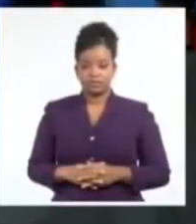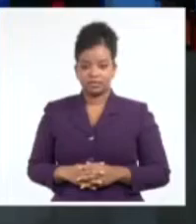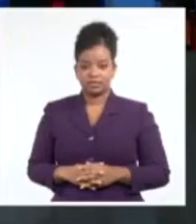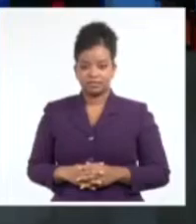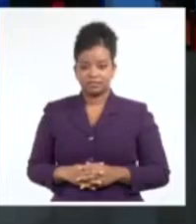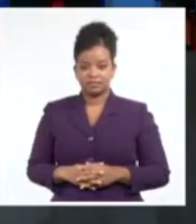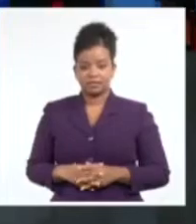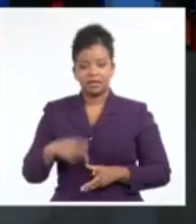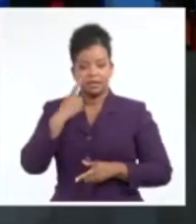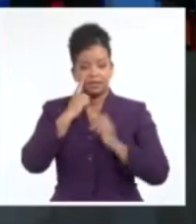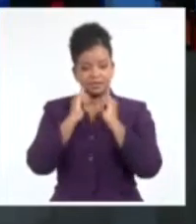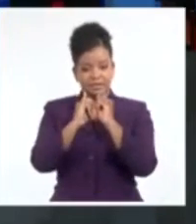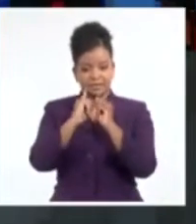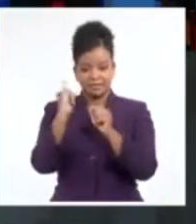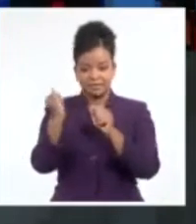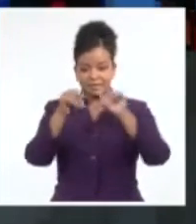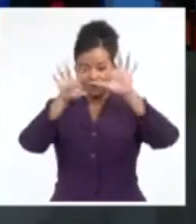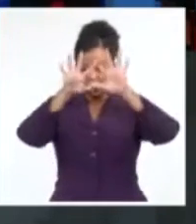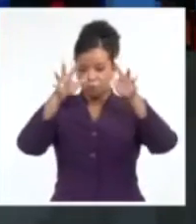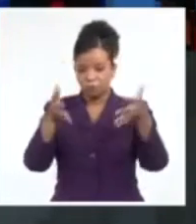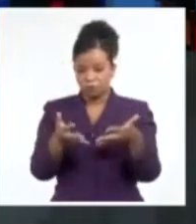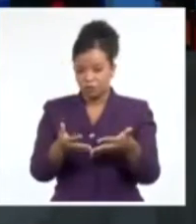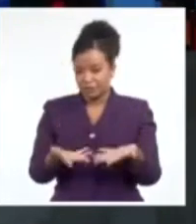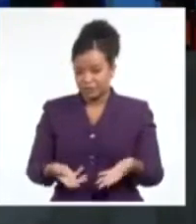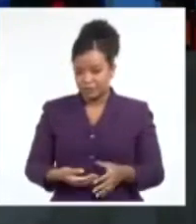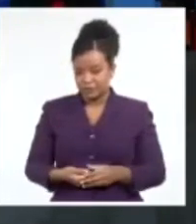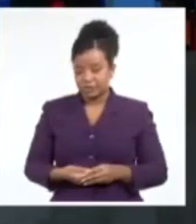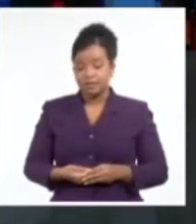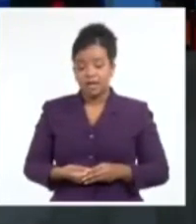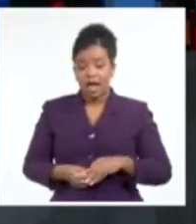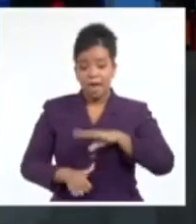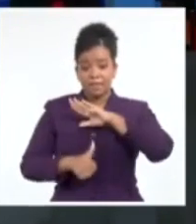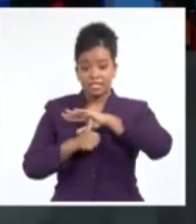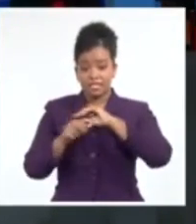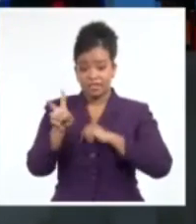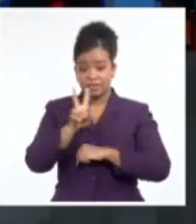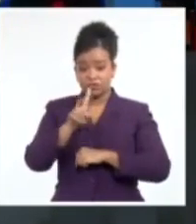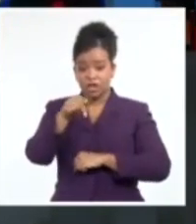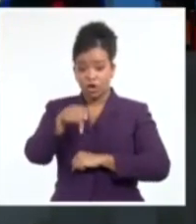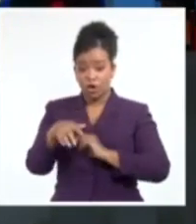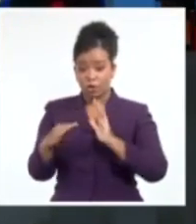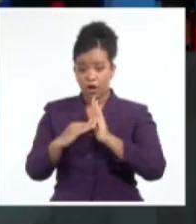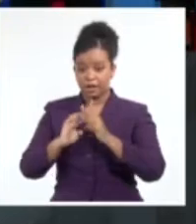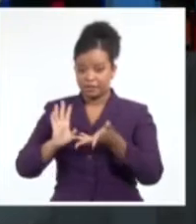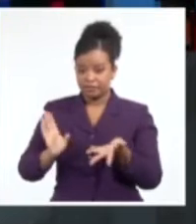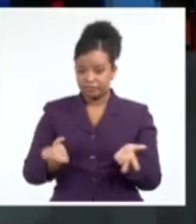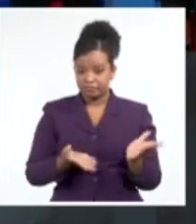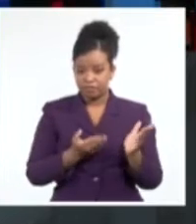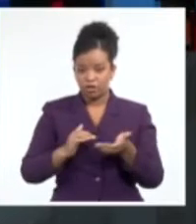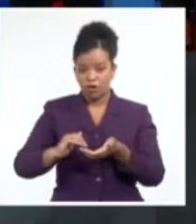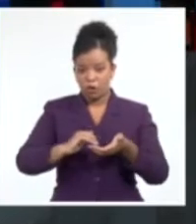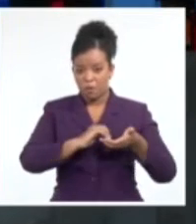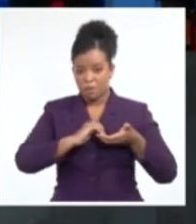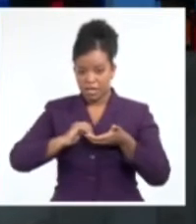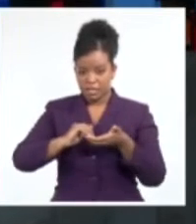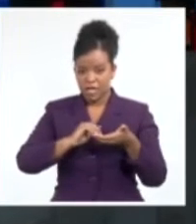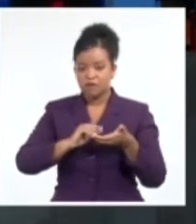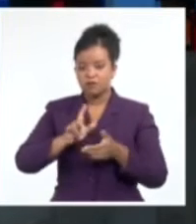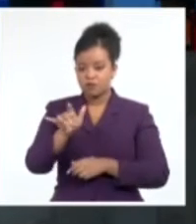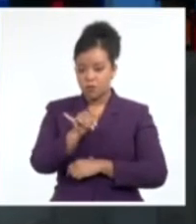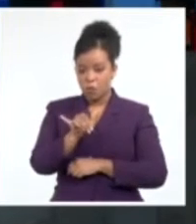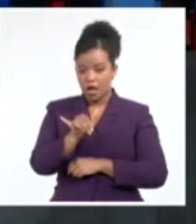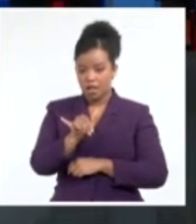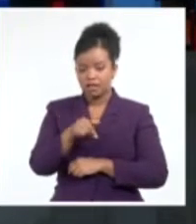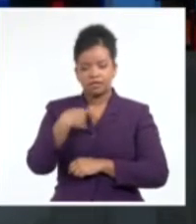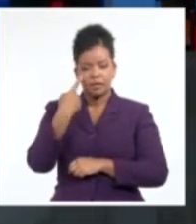Veamos qué sucede más allá de las fronteras cubanas. El presidente de Venezuela, Nicolás Maduro, recibió esta tarde en Caracas a su homólogo Gustavo Petro. Es la primera